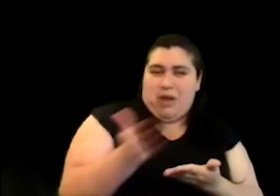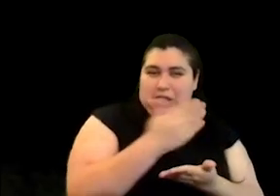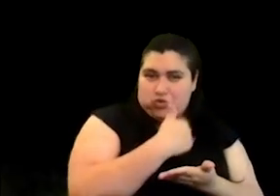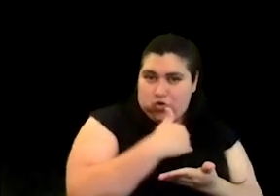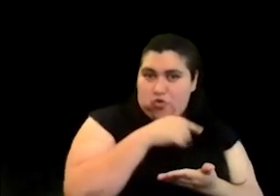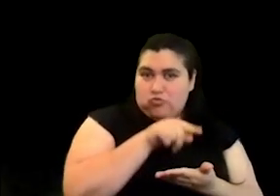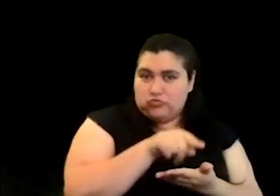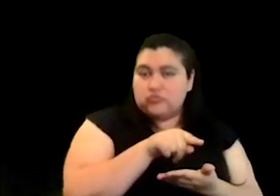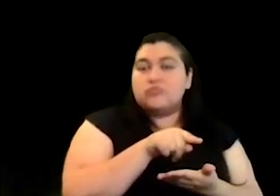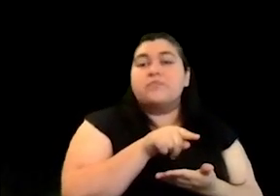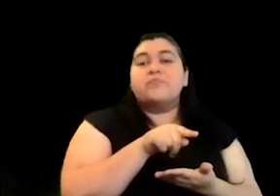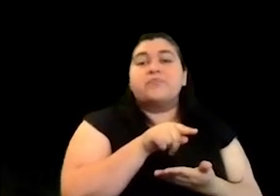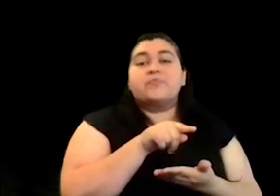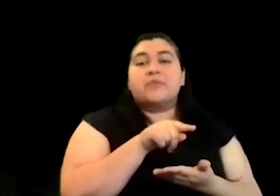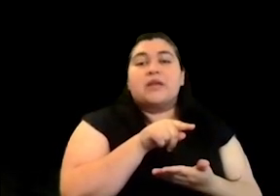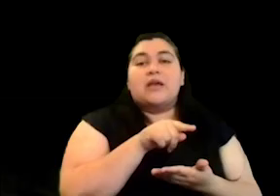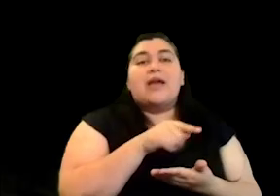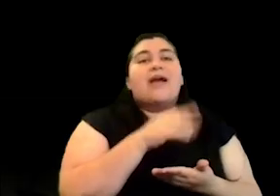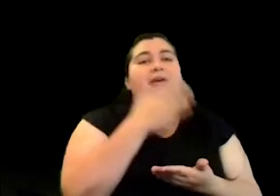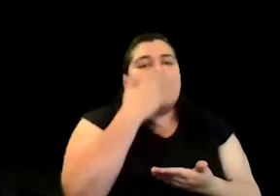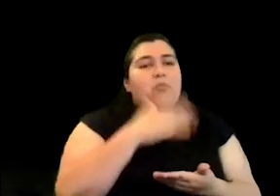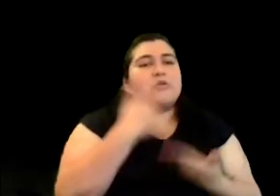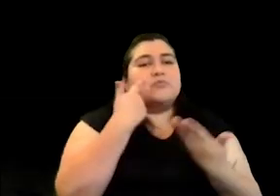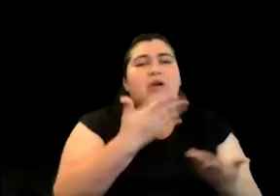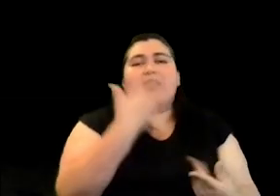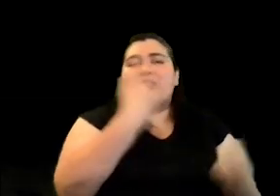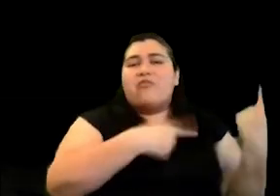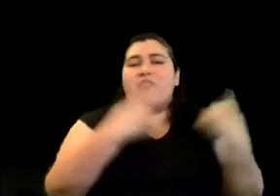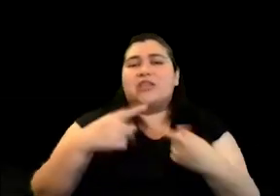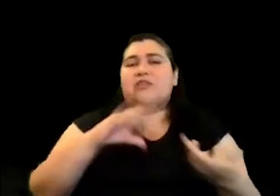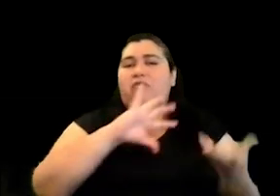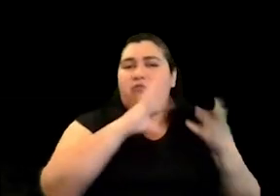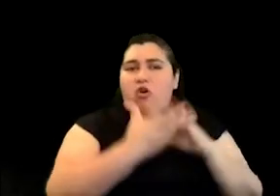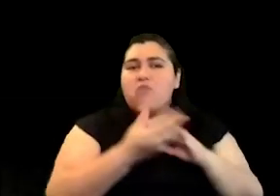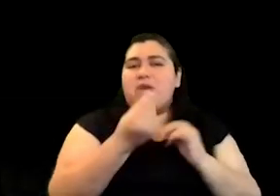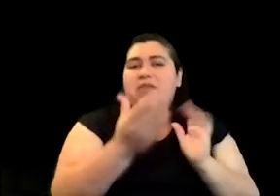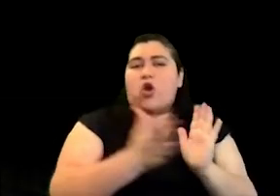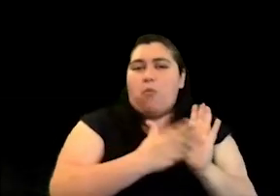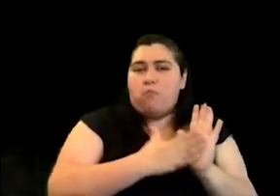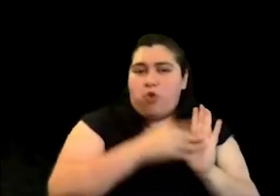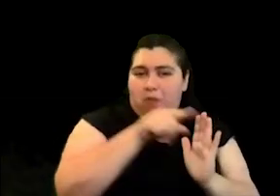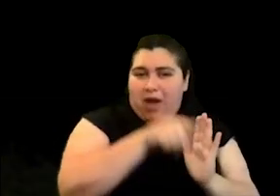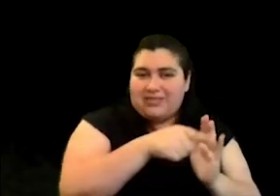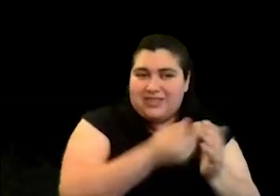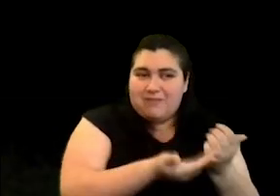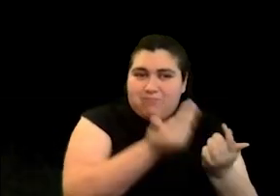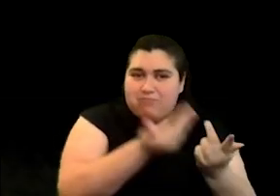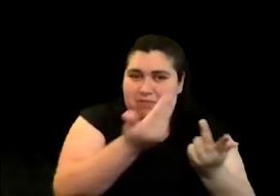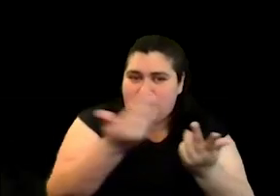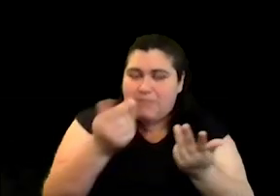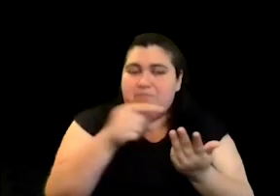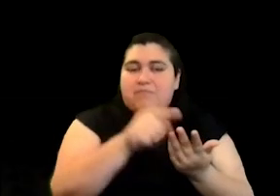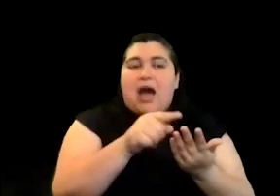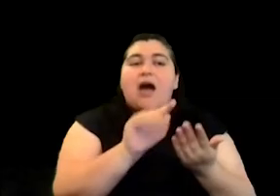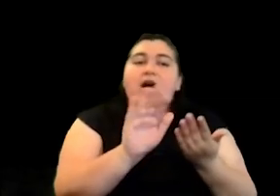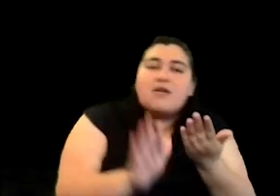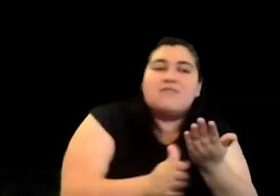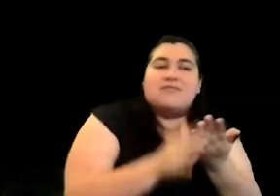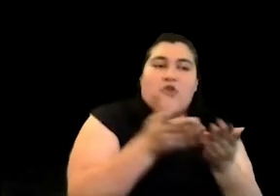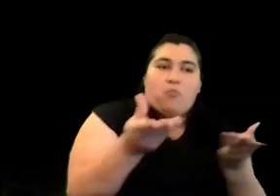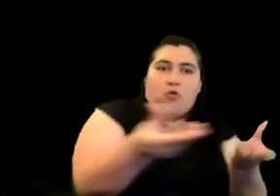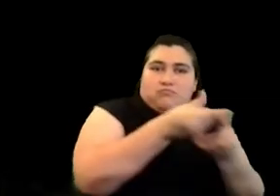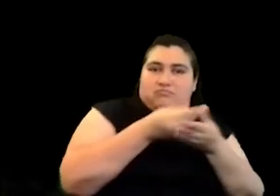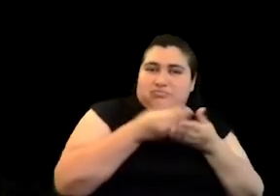dispuso distintas modalidades de emisión de comprobantes a los fines de respaldar operaciones